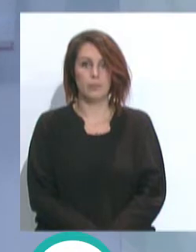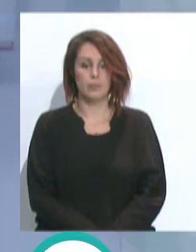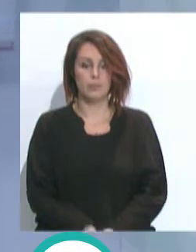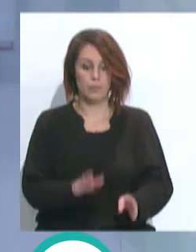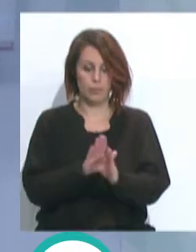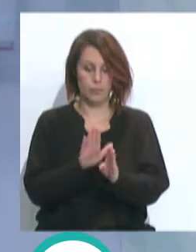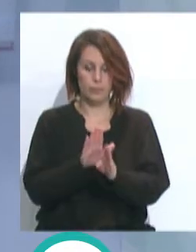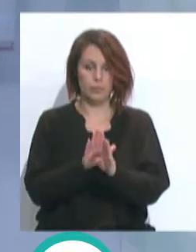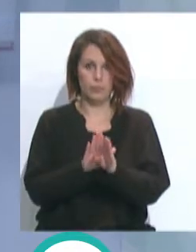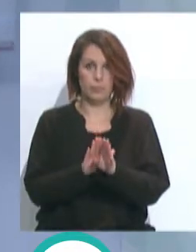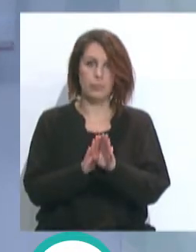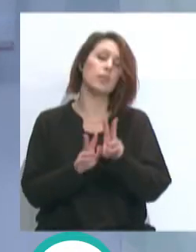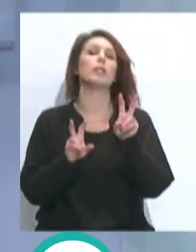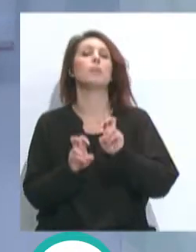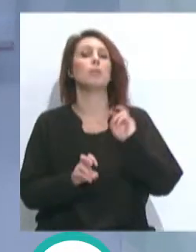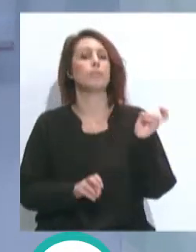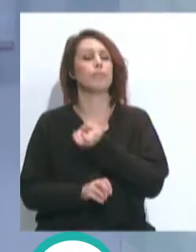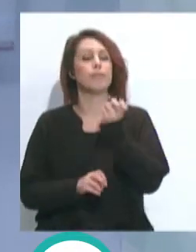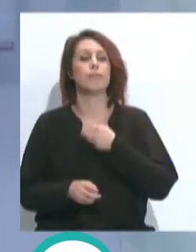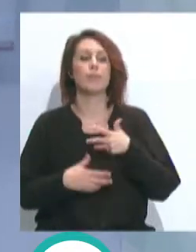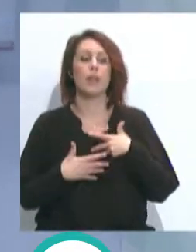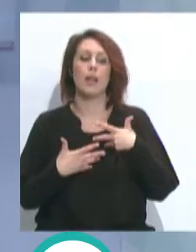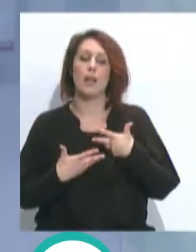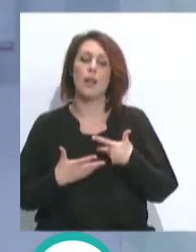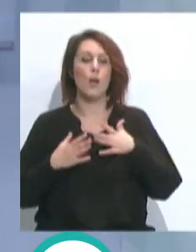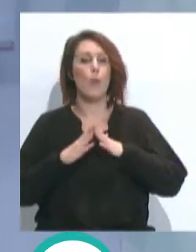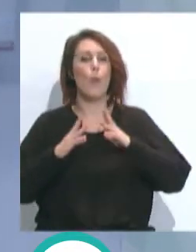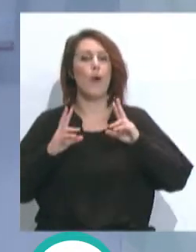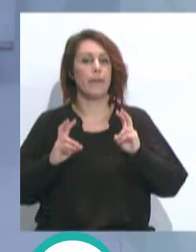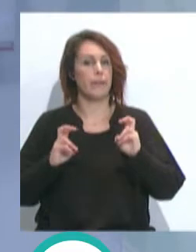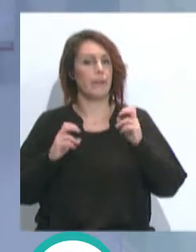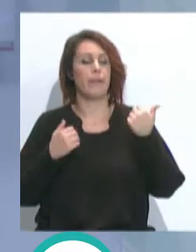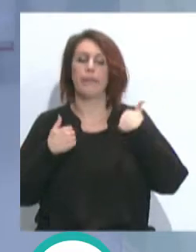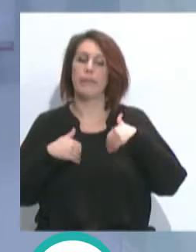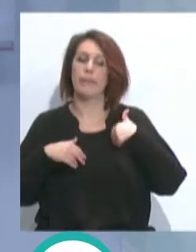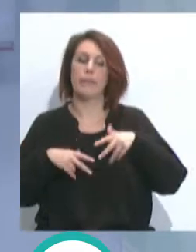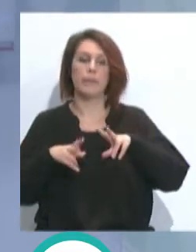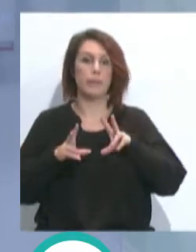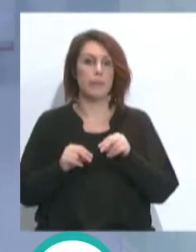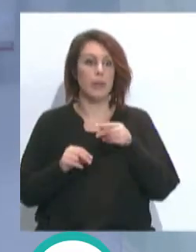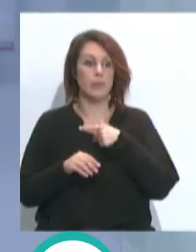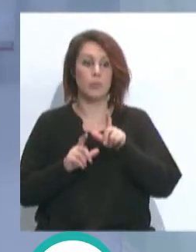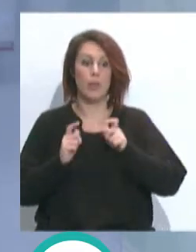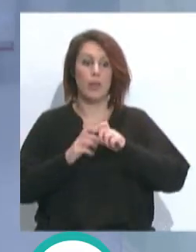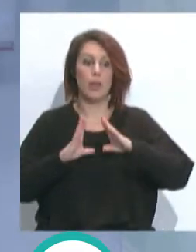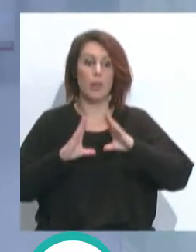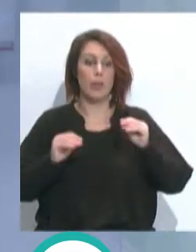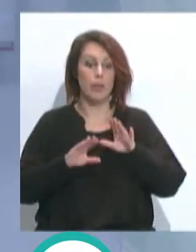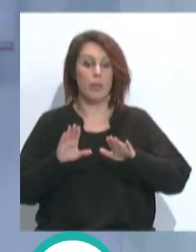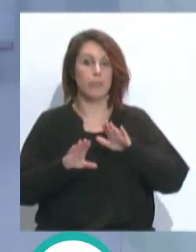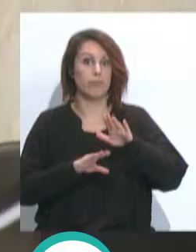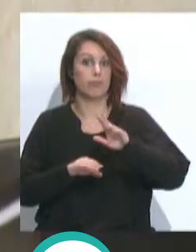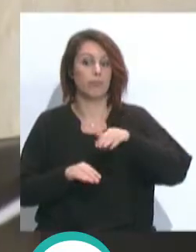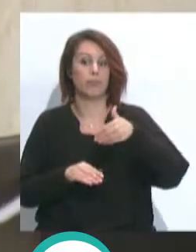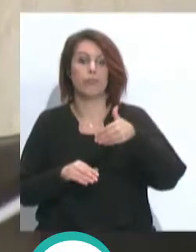Y continuamos con otros asuntos. La relajación de las cuarentenas podría ser uno de los próximos pasos que la Junta de Andalucía tendría